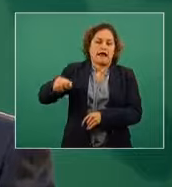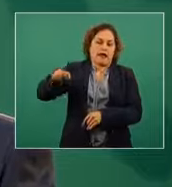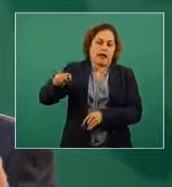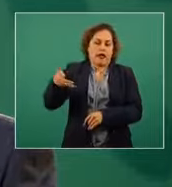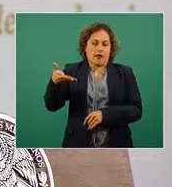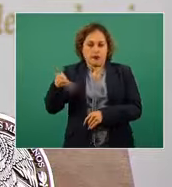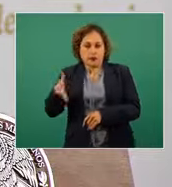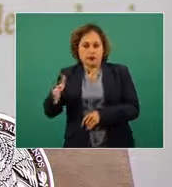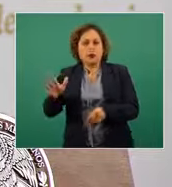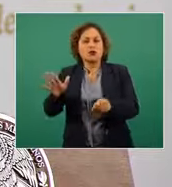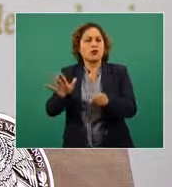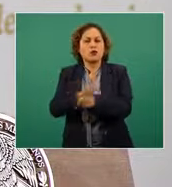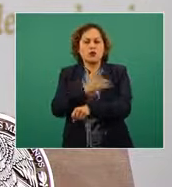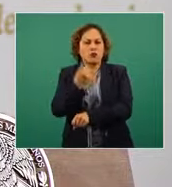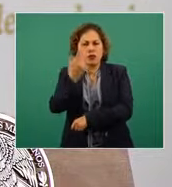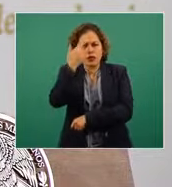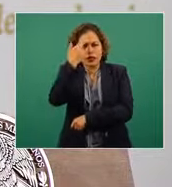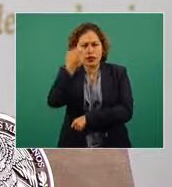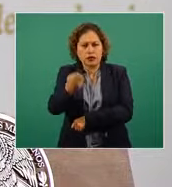el sexenio